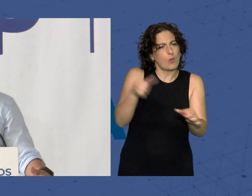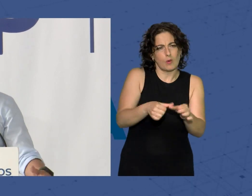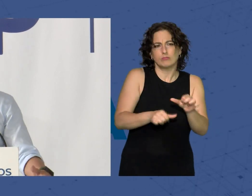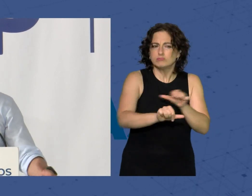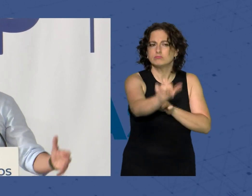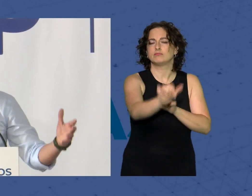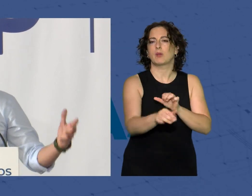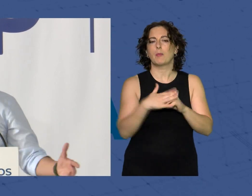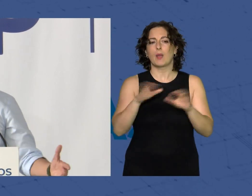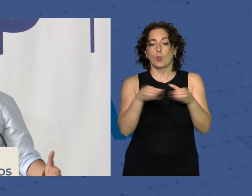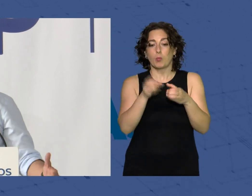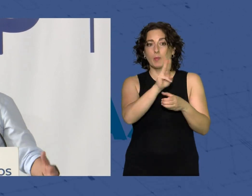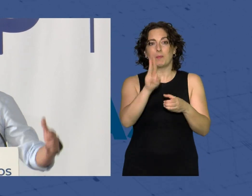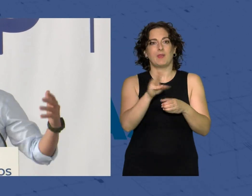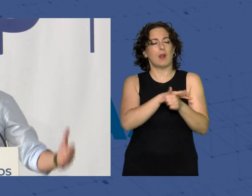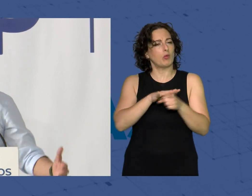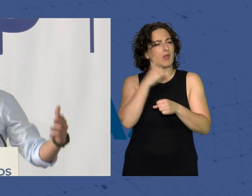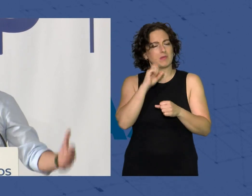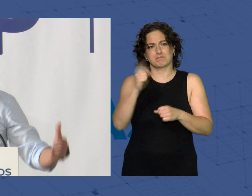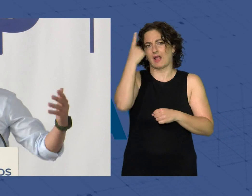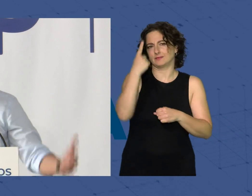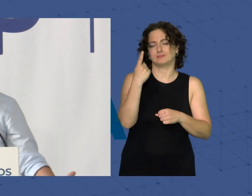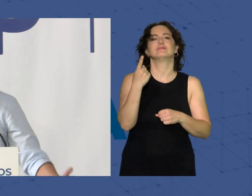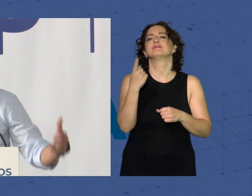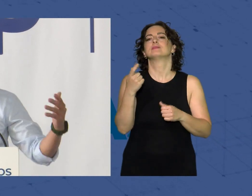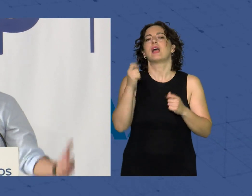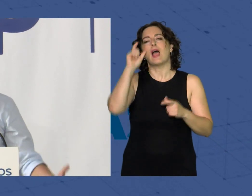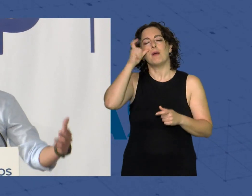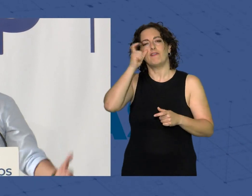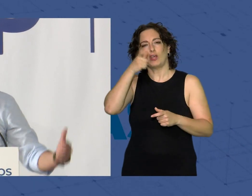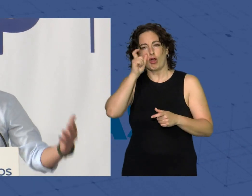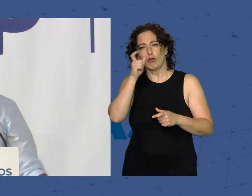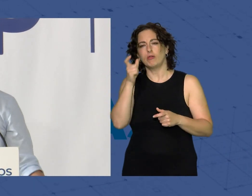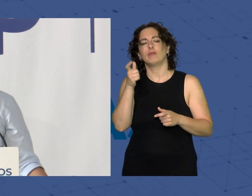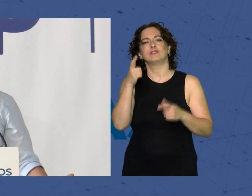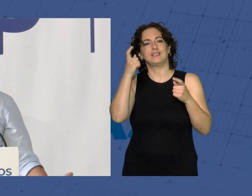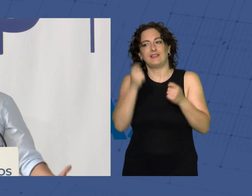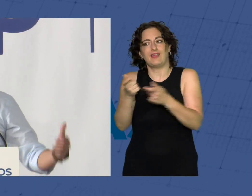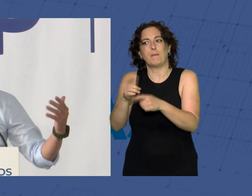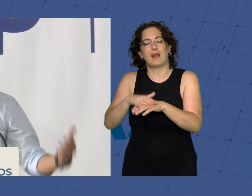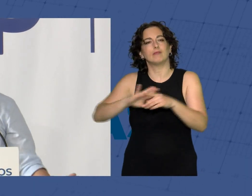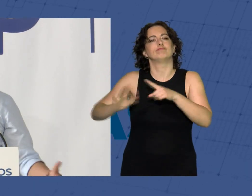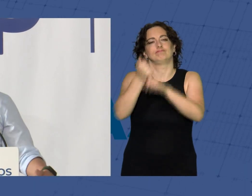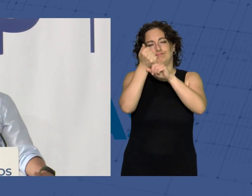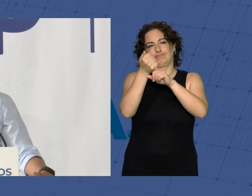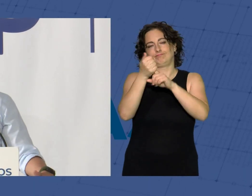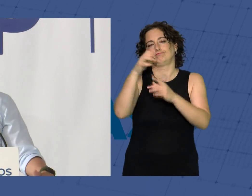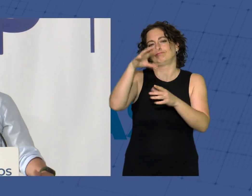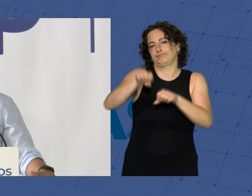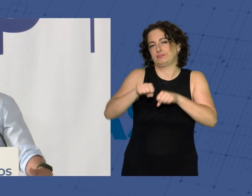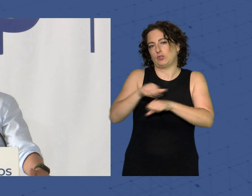político sea el partido político de esta provincia la que más aporte Alberto Núñez fijó para poder llegar a la Moncloa. Hagamos lo posible.